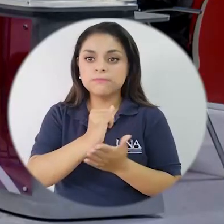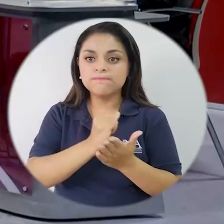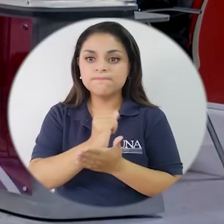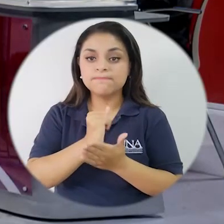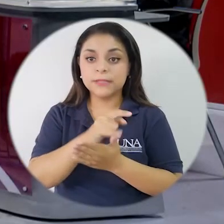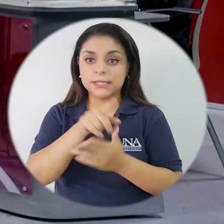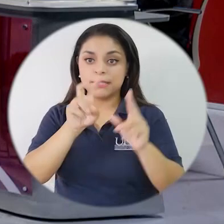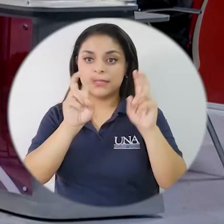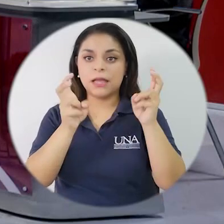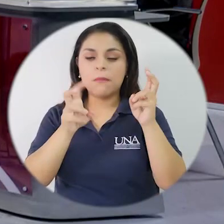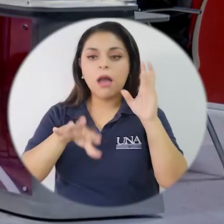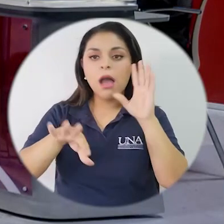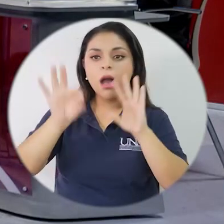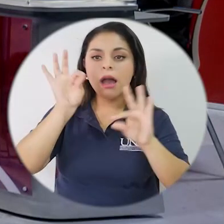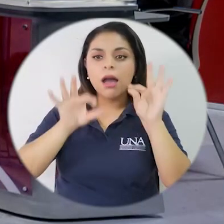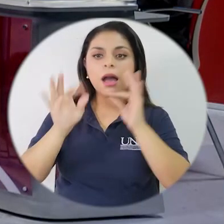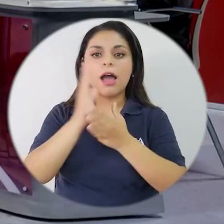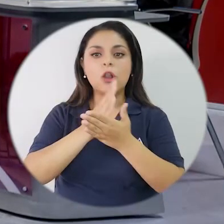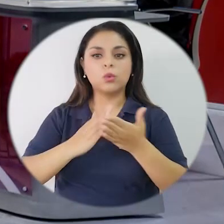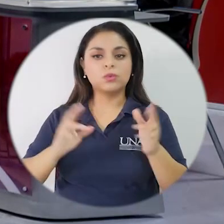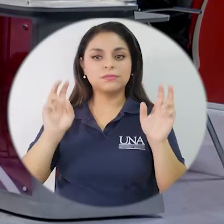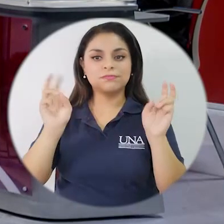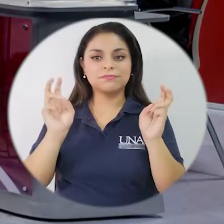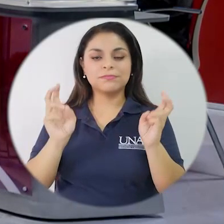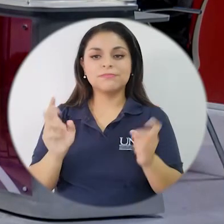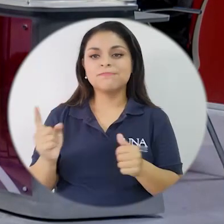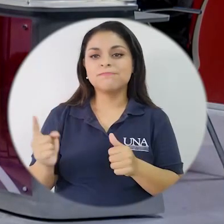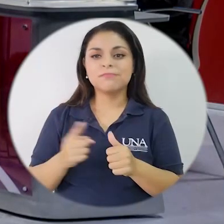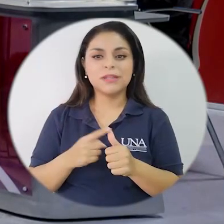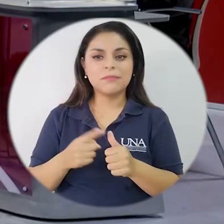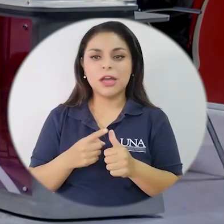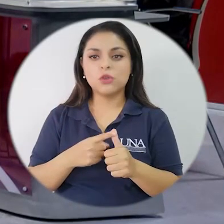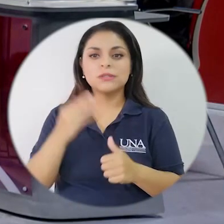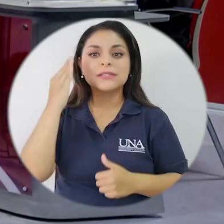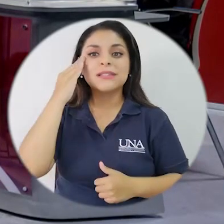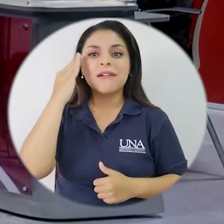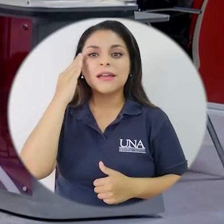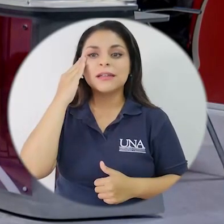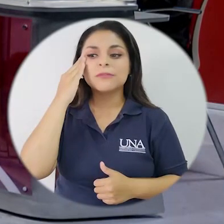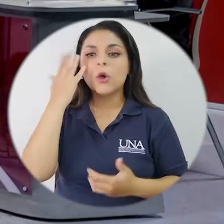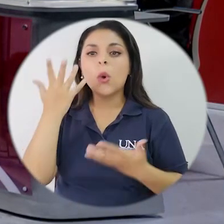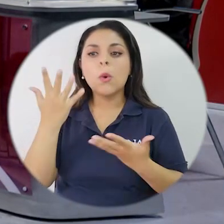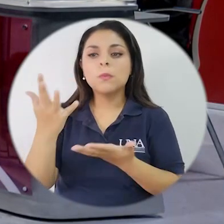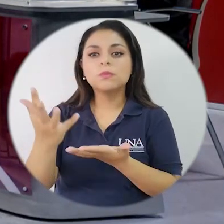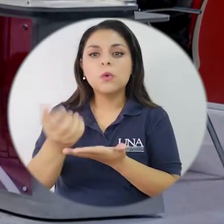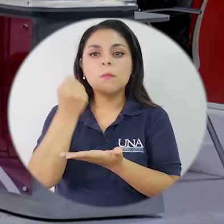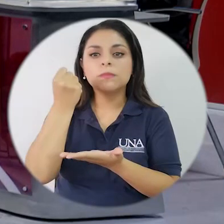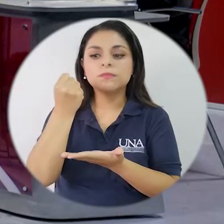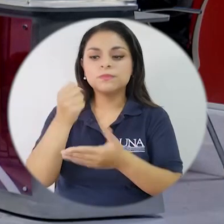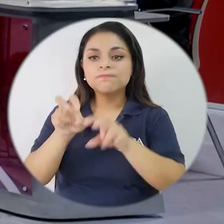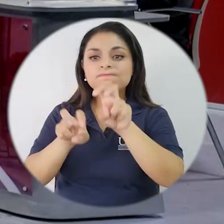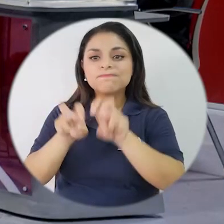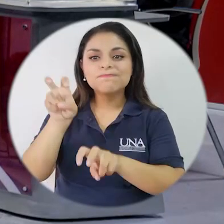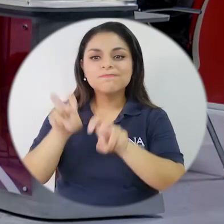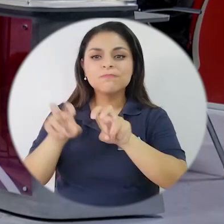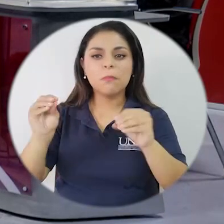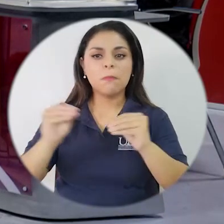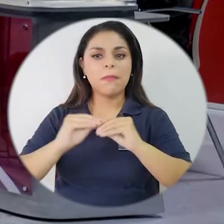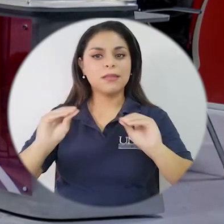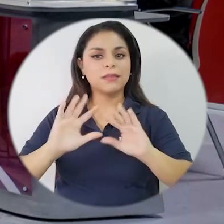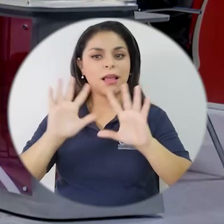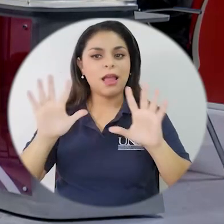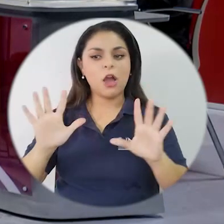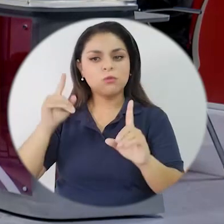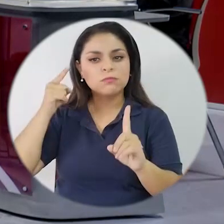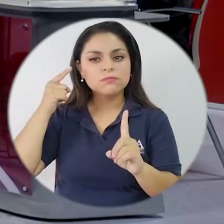y empezamos a descubrir diferentes aspectos. Lo primero era poder obtener un diagnóstico más claro y preciso de